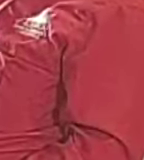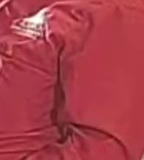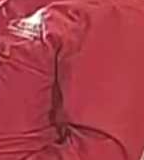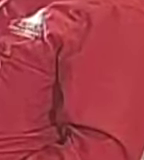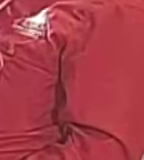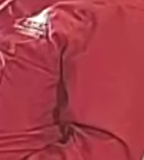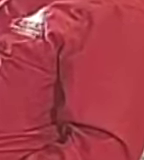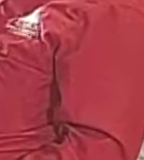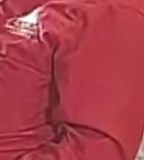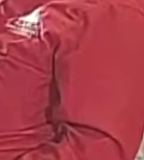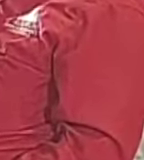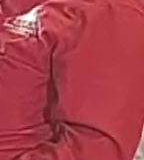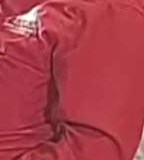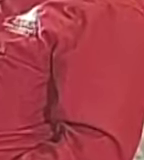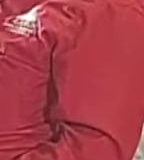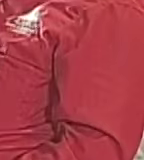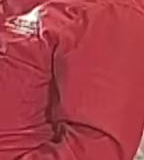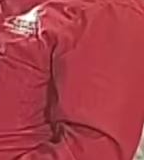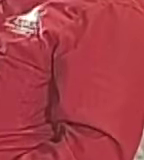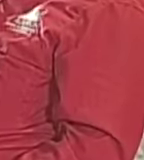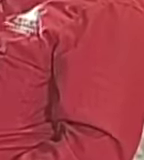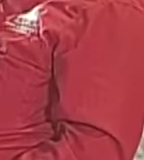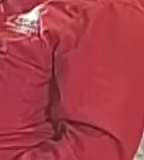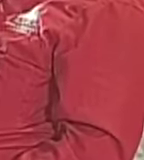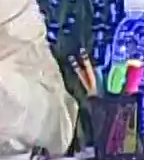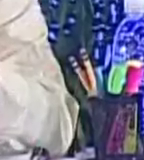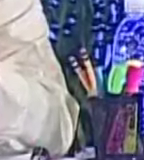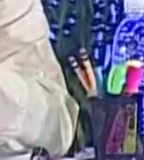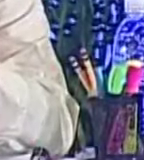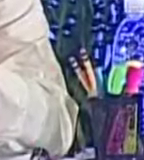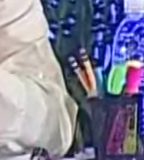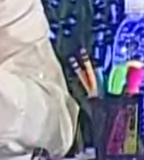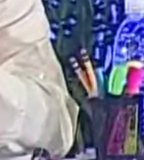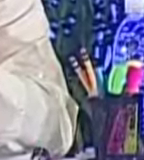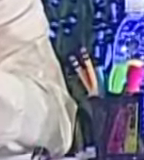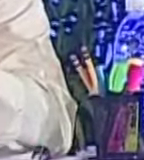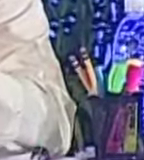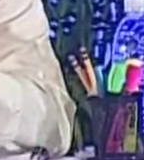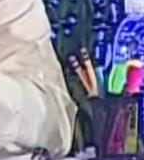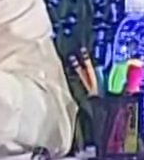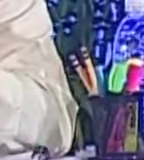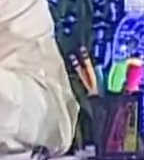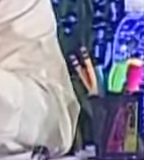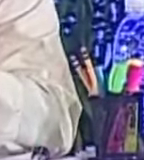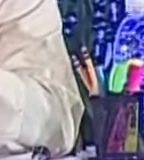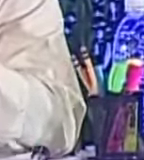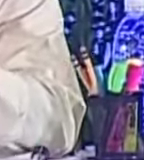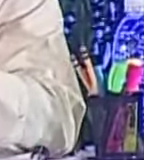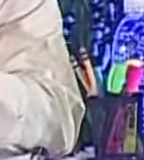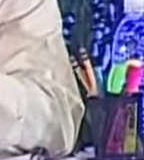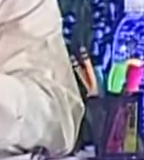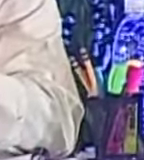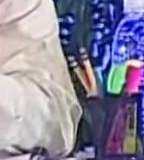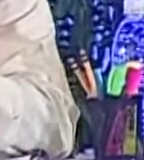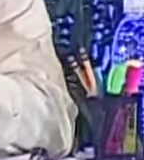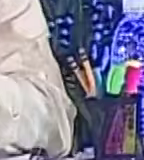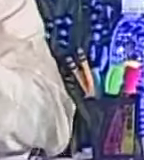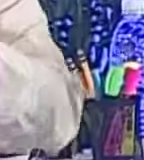maravilla. De la nueva gerencia socialista, de la nueva visión de administración eficiente socialista,